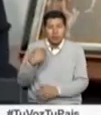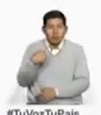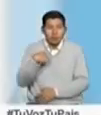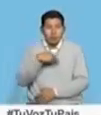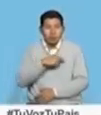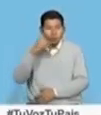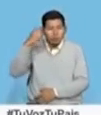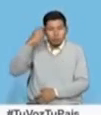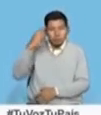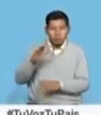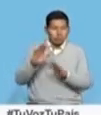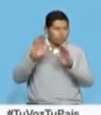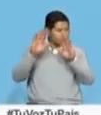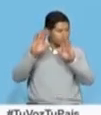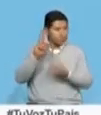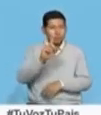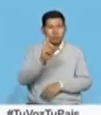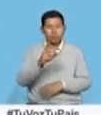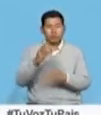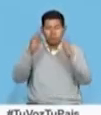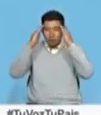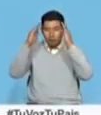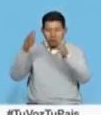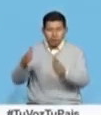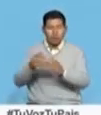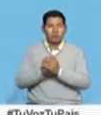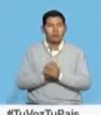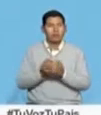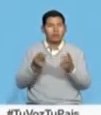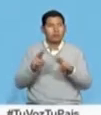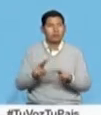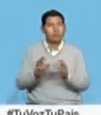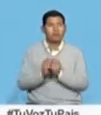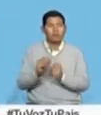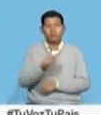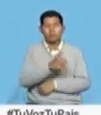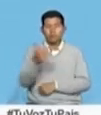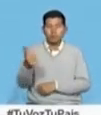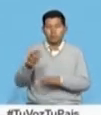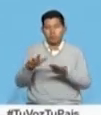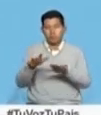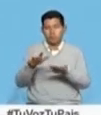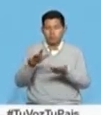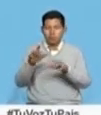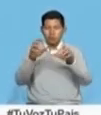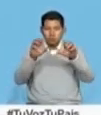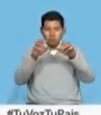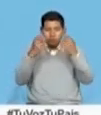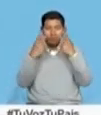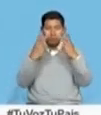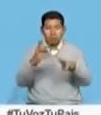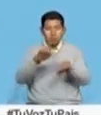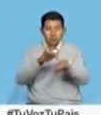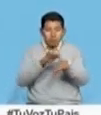otro. El abuso sexual incluye otras formas como la exhibición de pornografía, fotografías a menores en poses sexuales